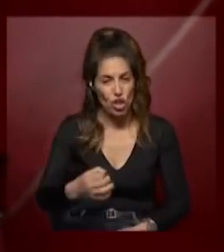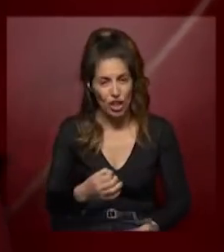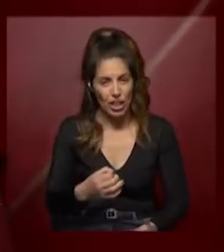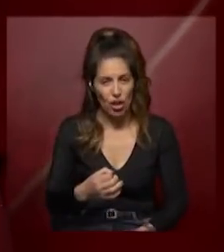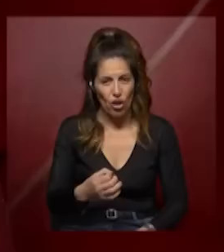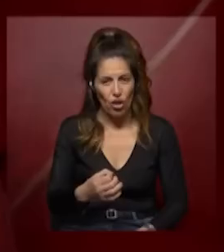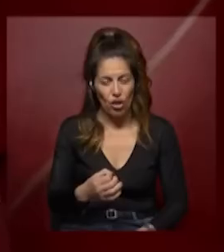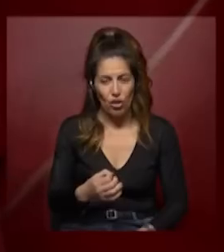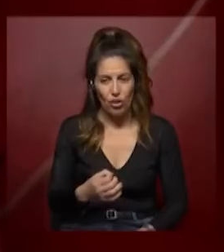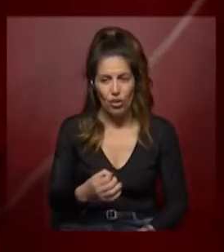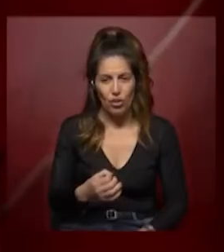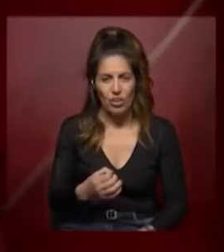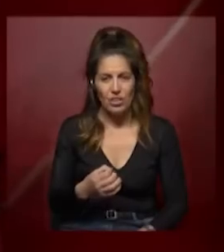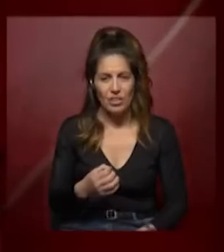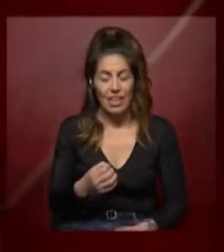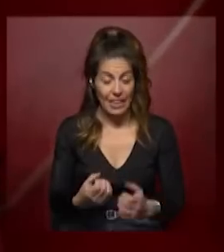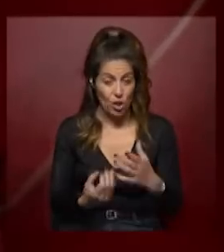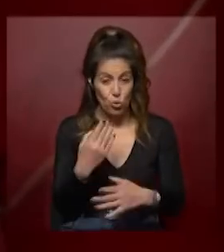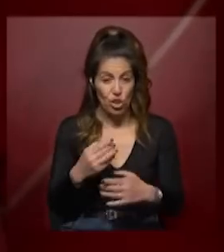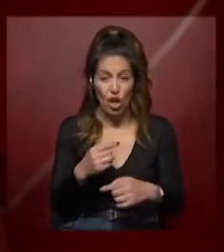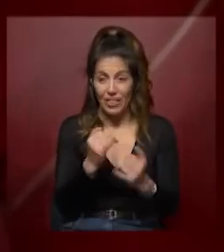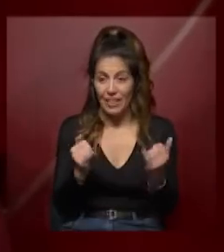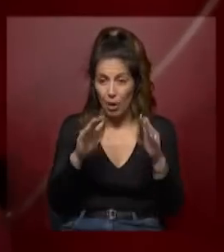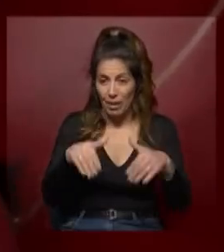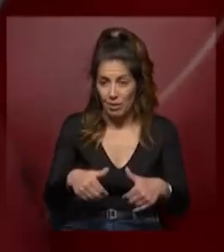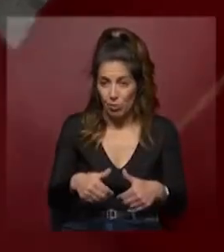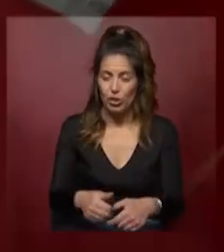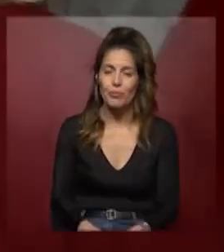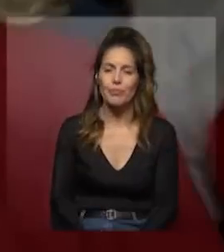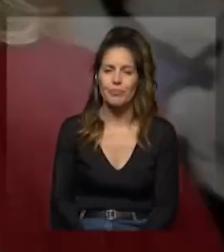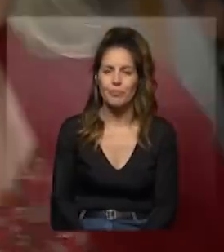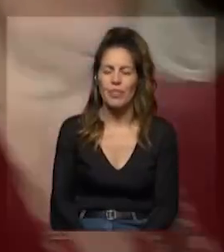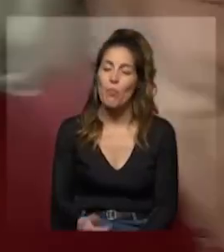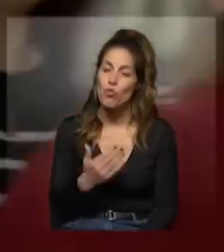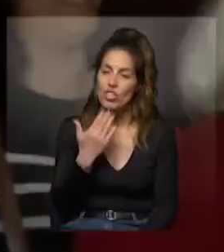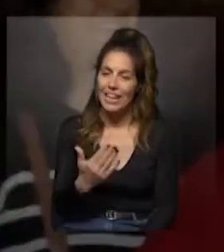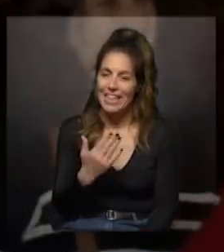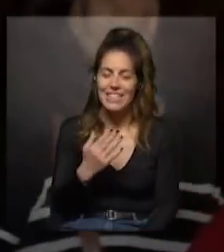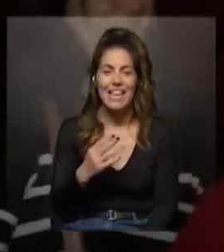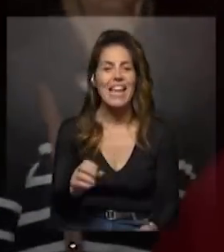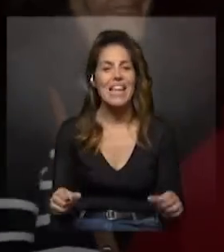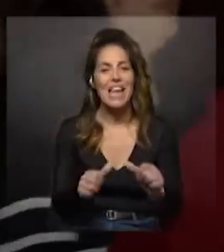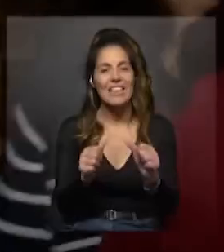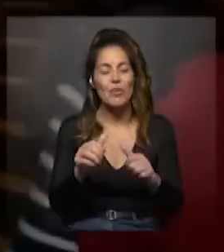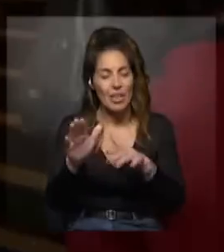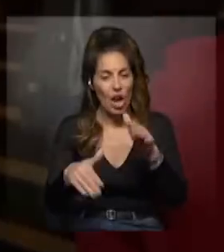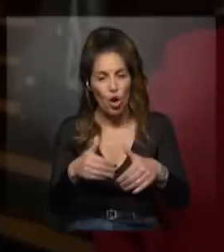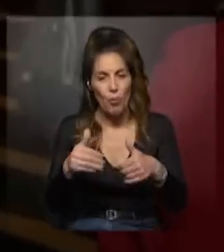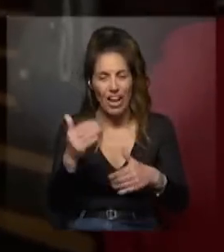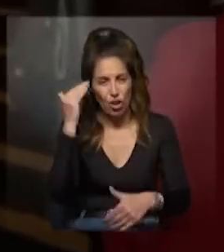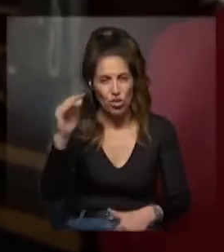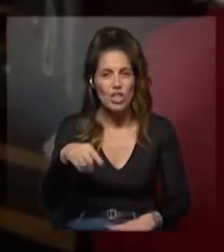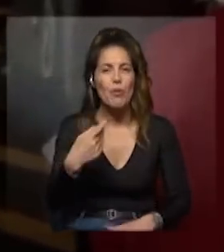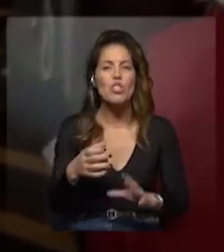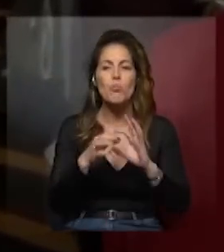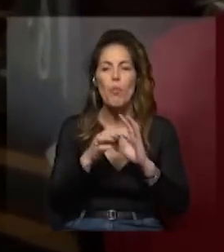que este existe el día del patrimonio mucho Les reitero que la actividad que están convocando docentes va a ser el próximo